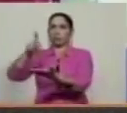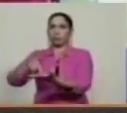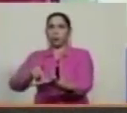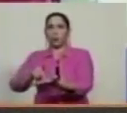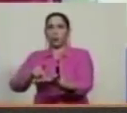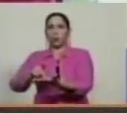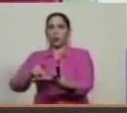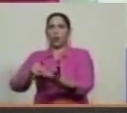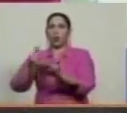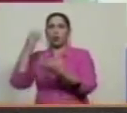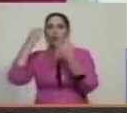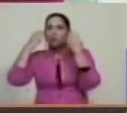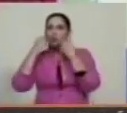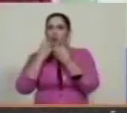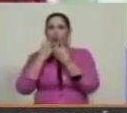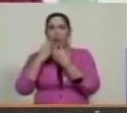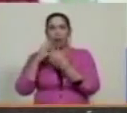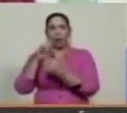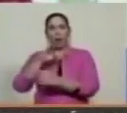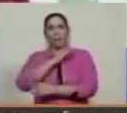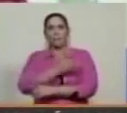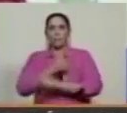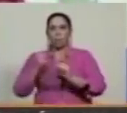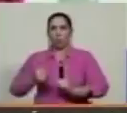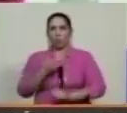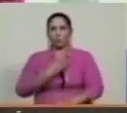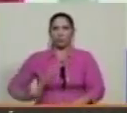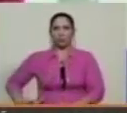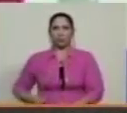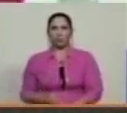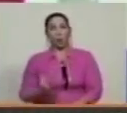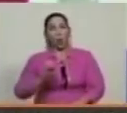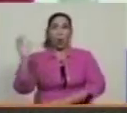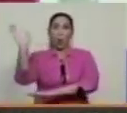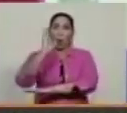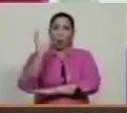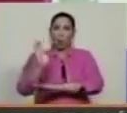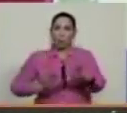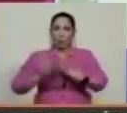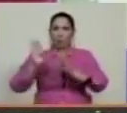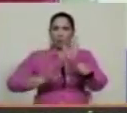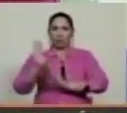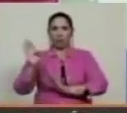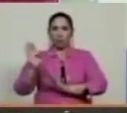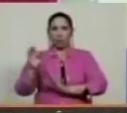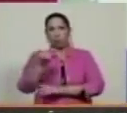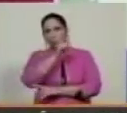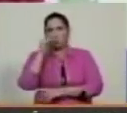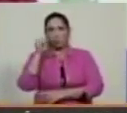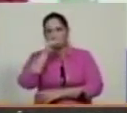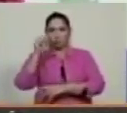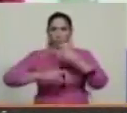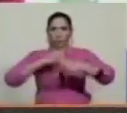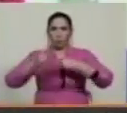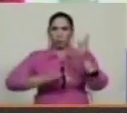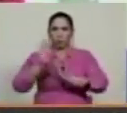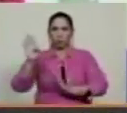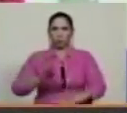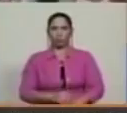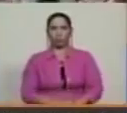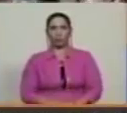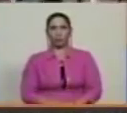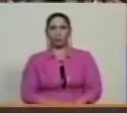poder. O que Colombia aumentó la producción de cocaína a más de 216 mil hectáreas.